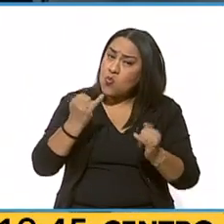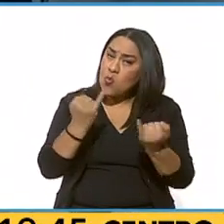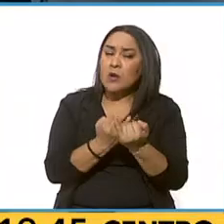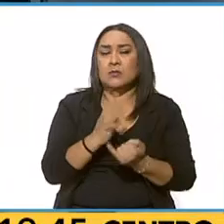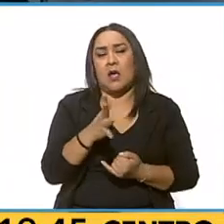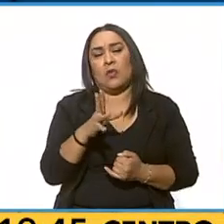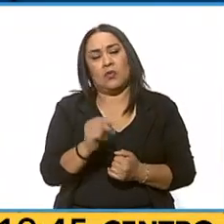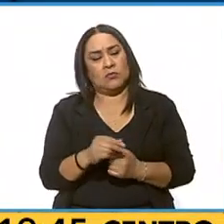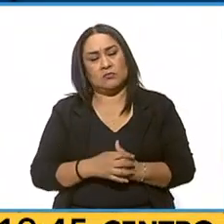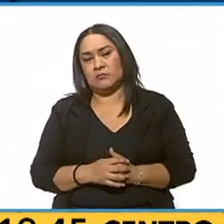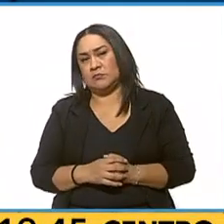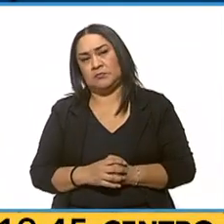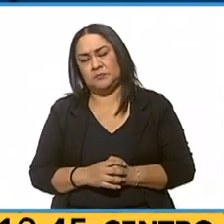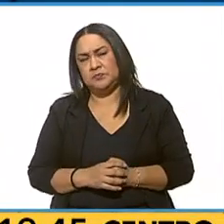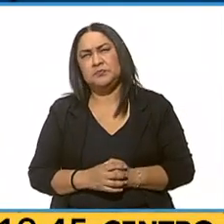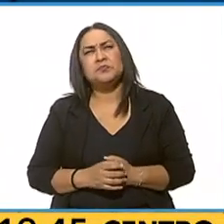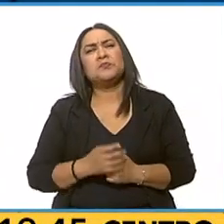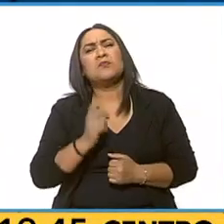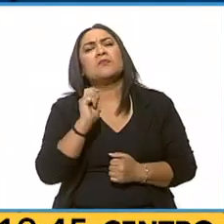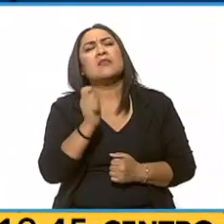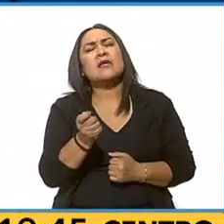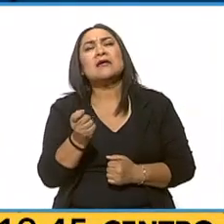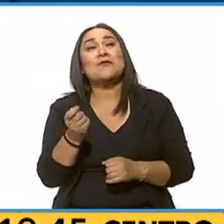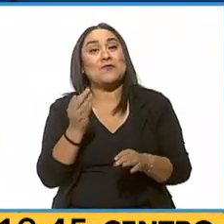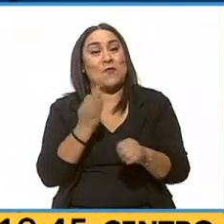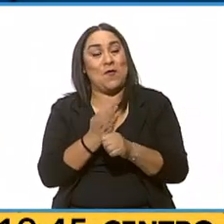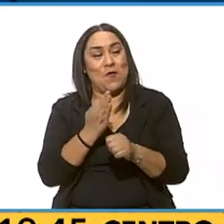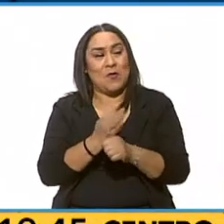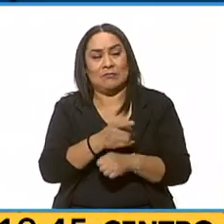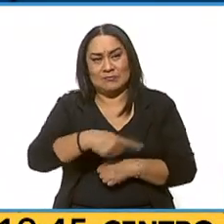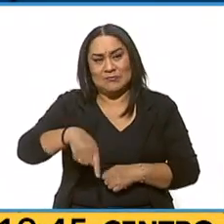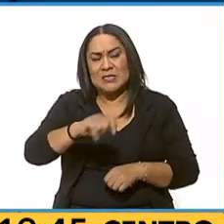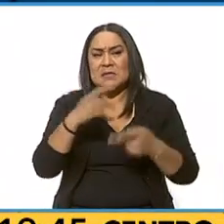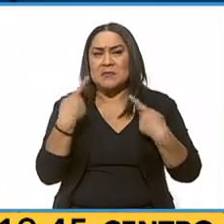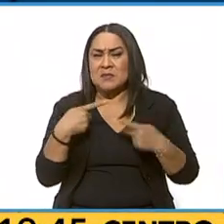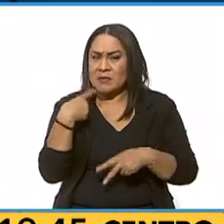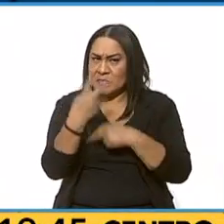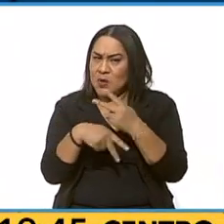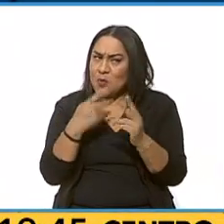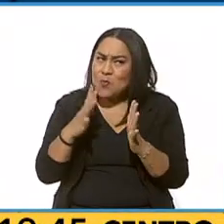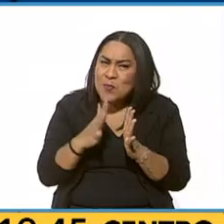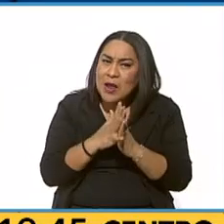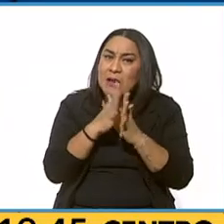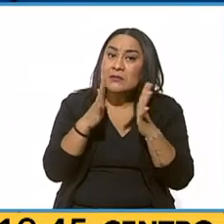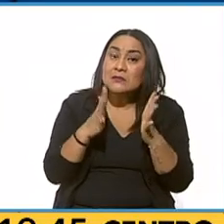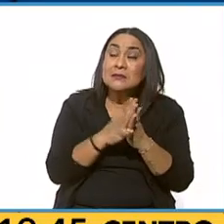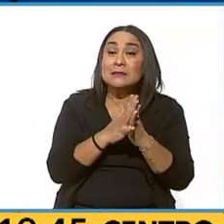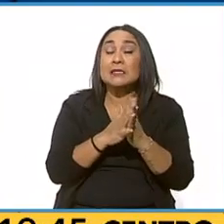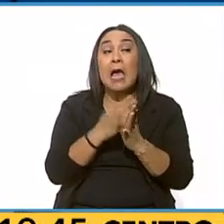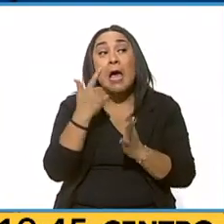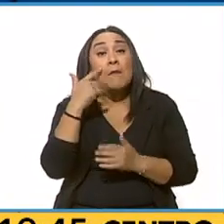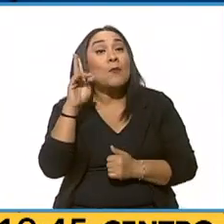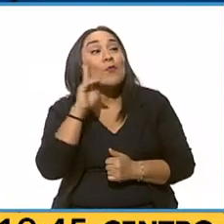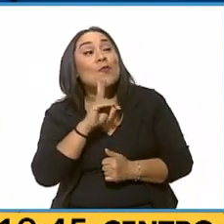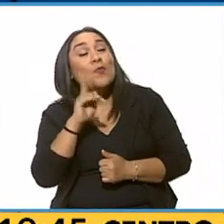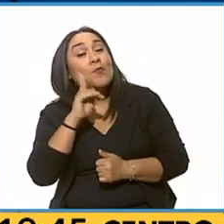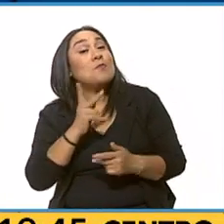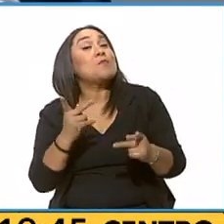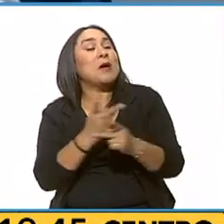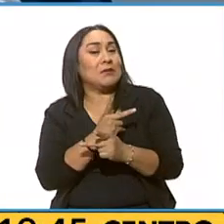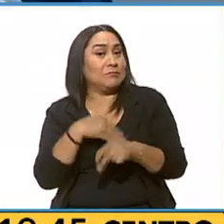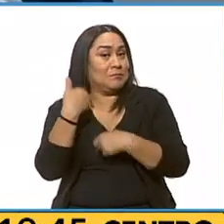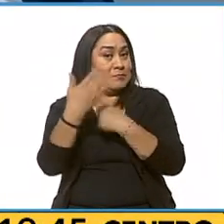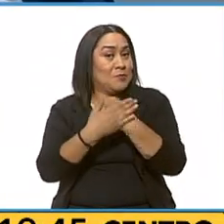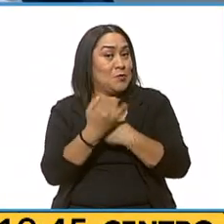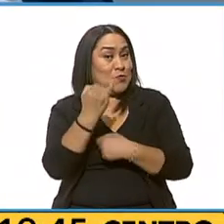la prueba del ejercicio ciudadano, de la participación ciudadana, la gran prueba la vamos a tener el próximo 1